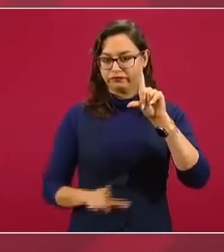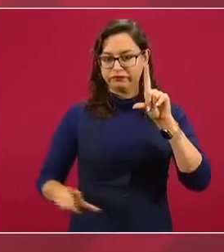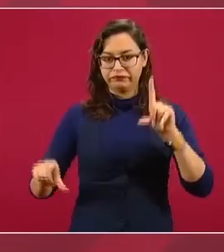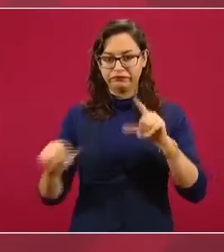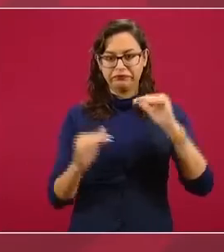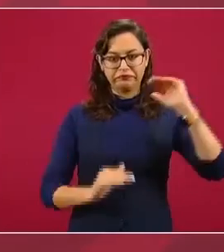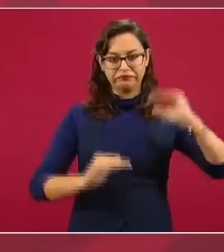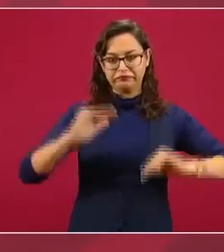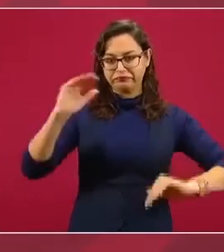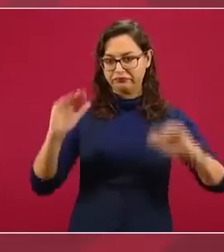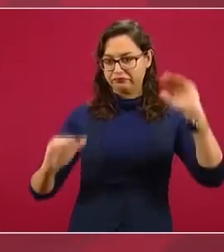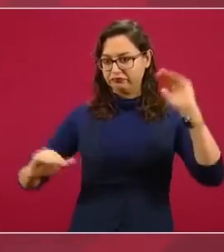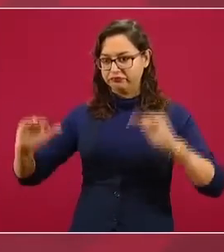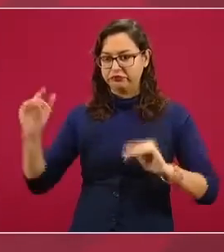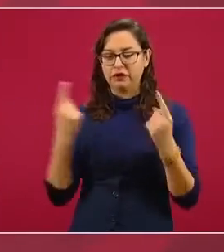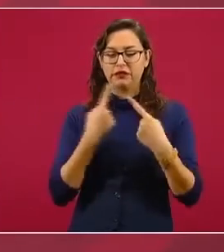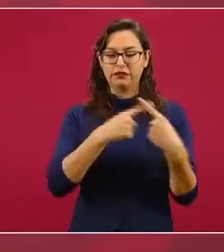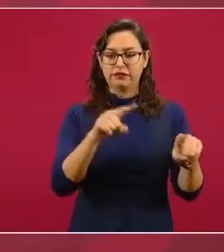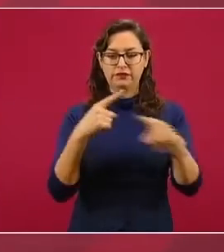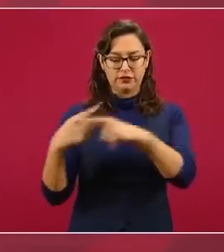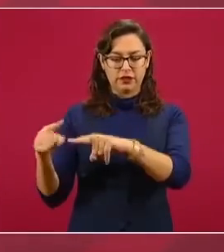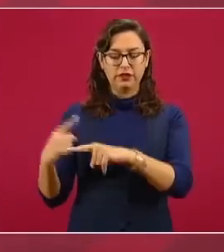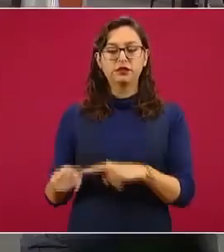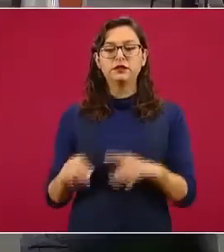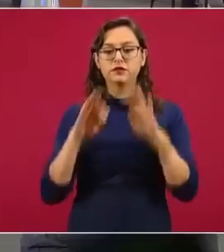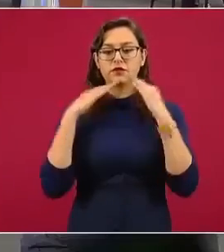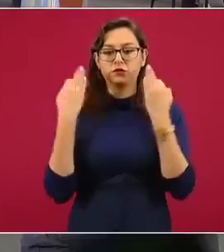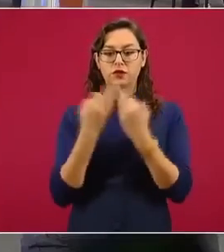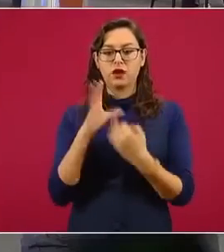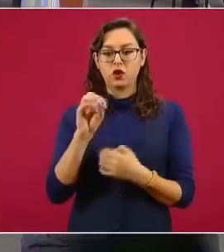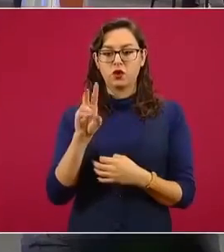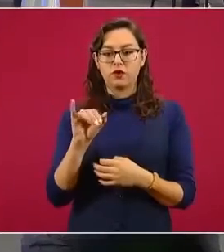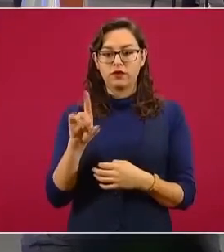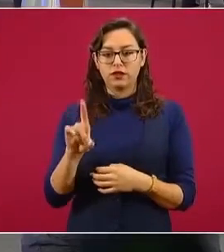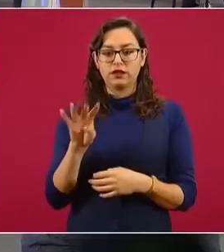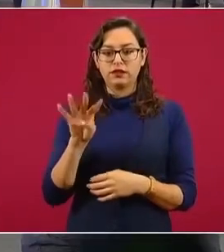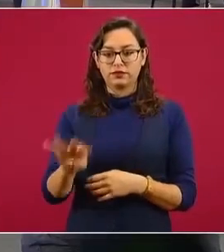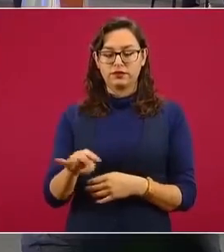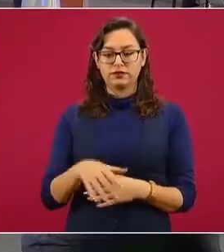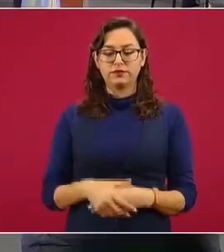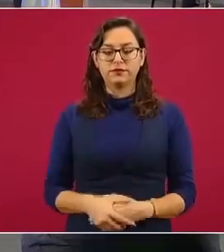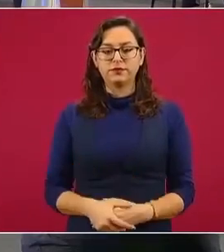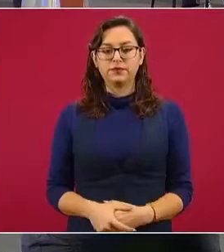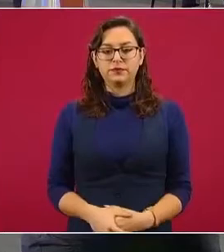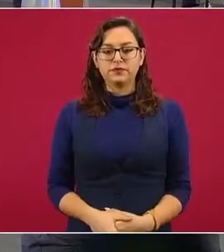nacional la epidemia de COVID-19. Si podemos ver el primero.